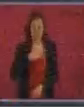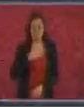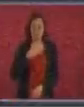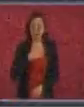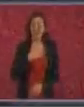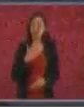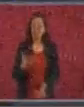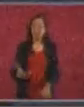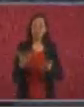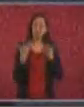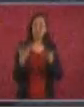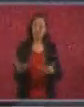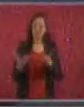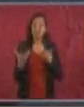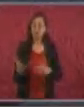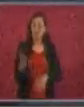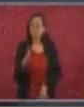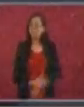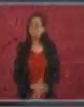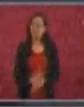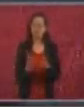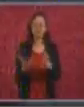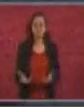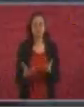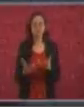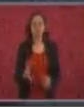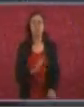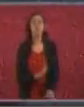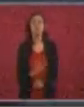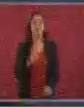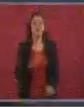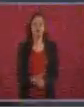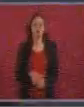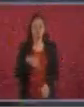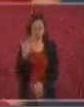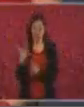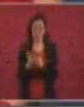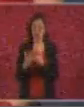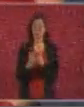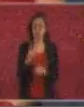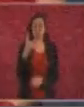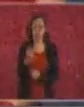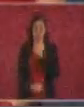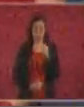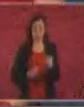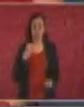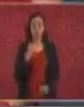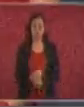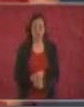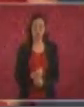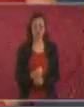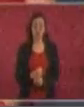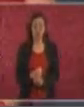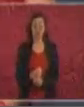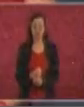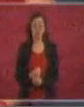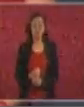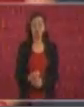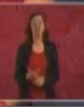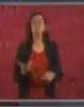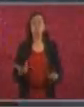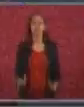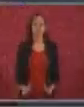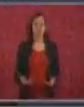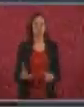palabra. Hasta ahorita todo marcha bien, pero podría descomponérsele las cosas. ¿Un riesgo, Inés Figueroa? Sí, definitivamente.